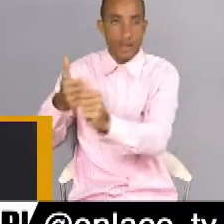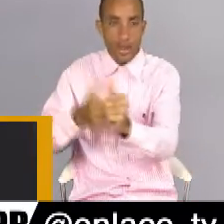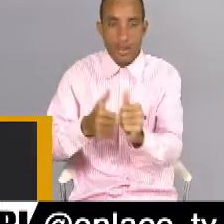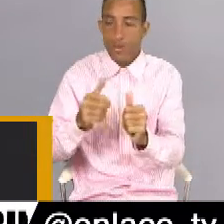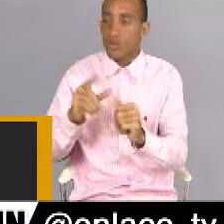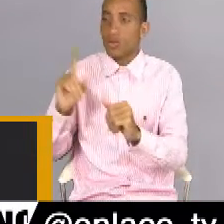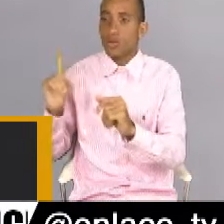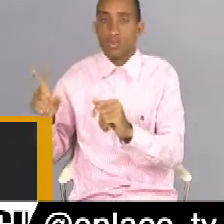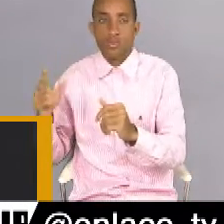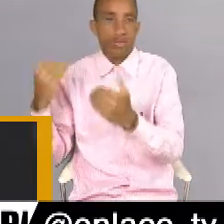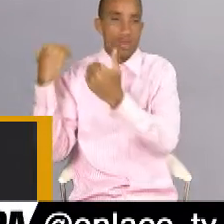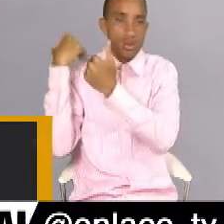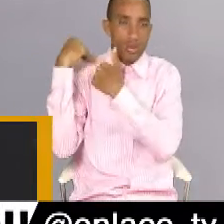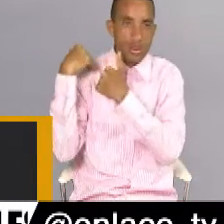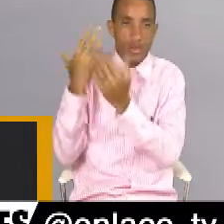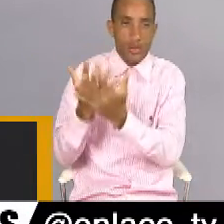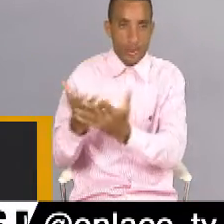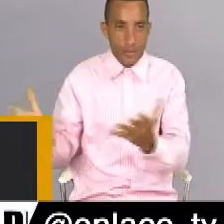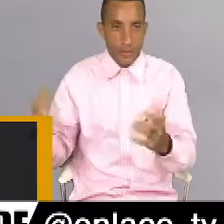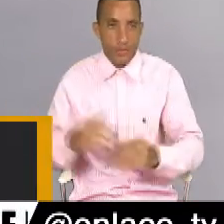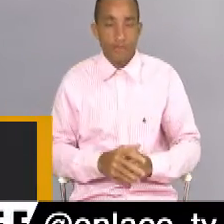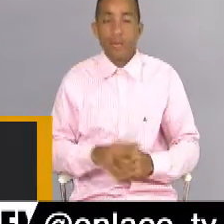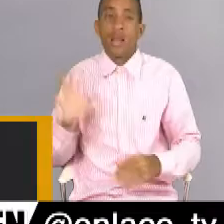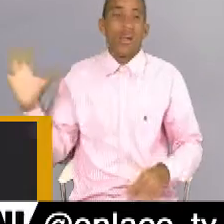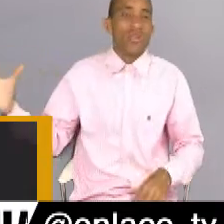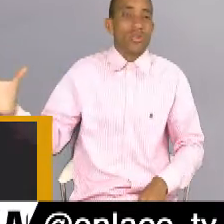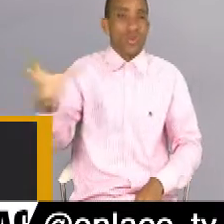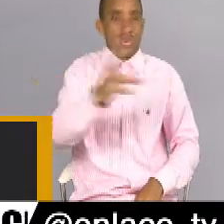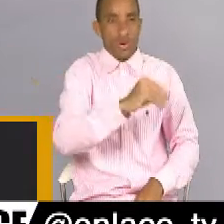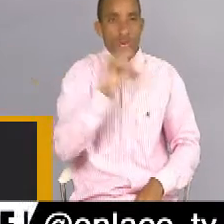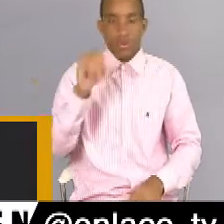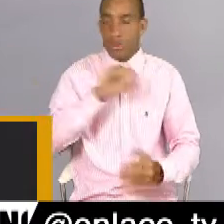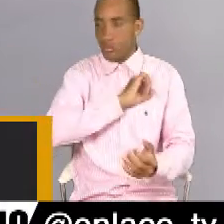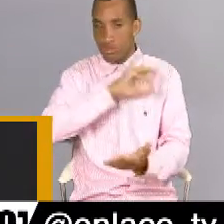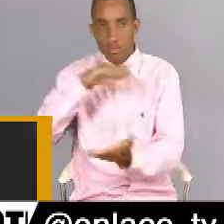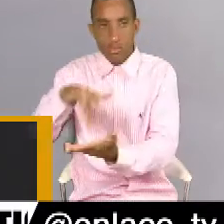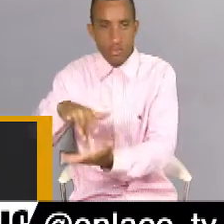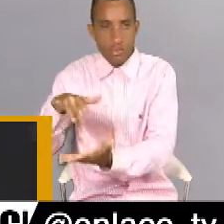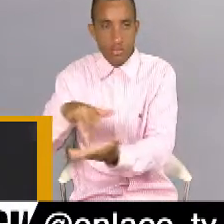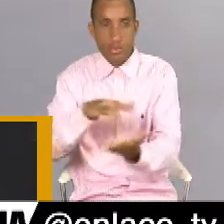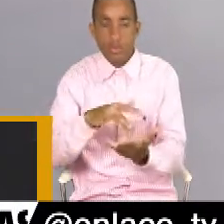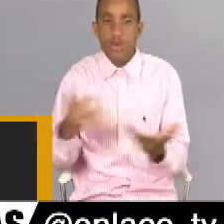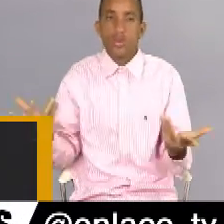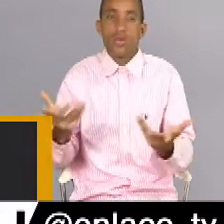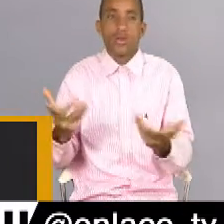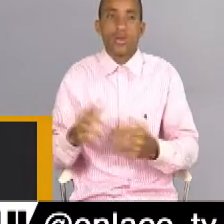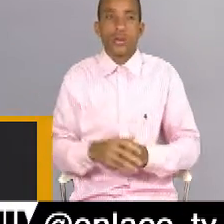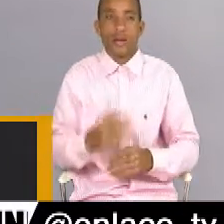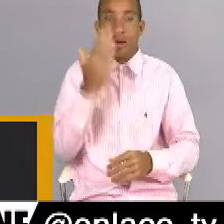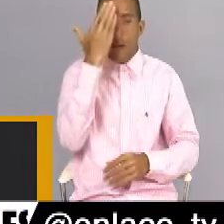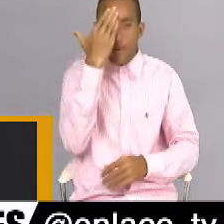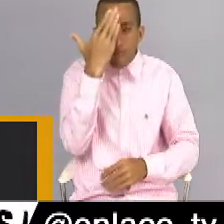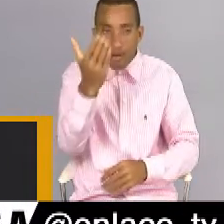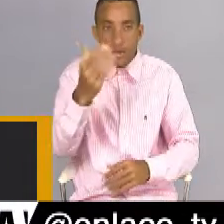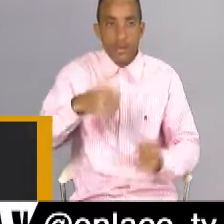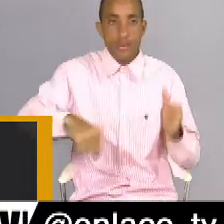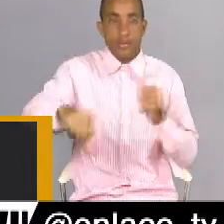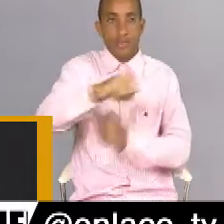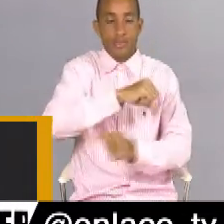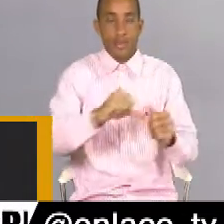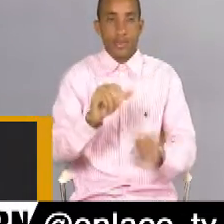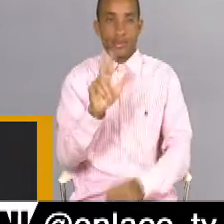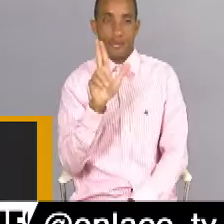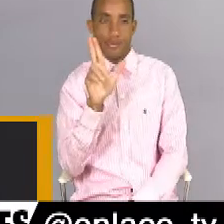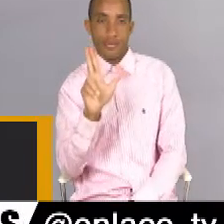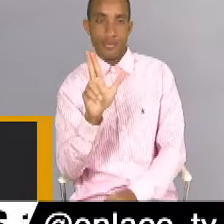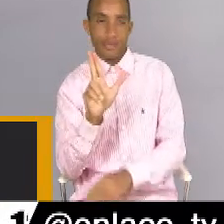competencias. La invitación es para todos, para que asistan a nuestra sede. Queda en todo el frente del Parque Camilo Torres, en